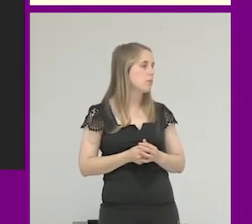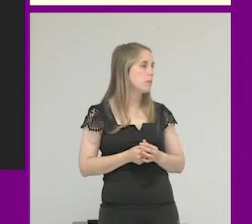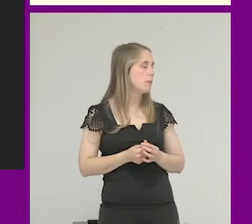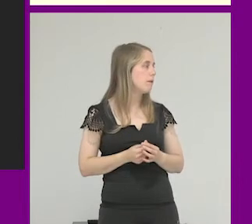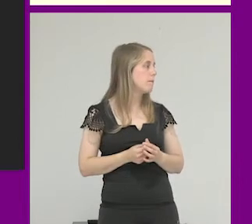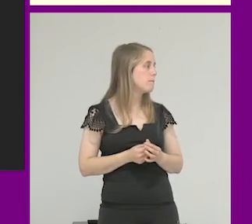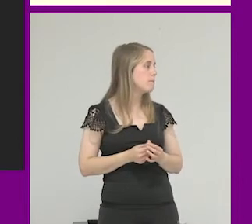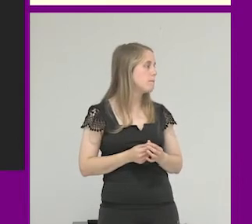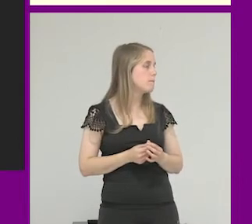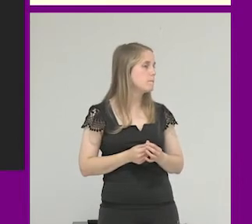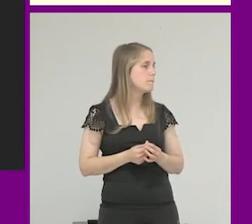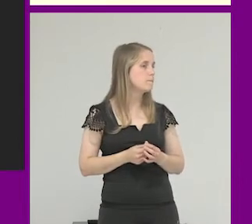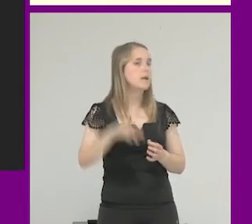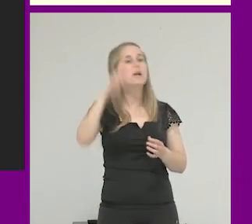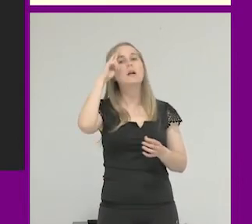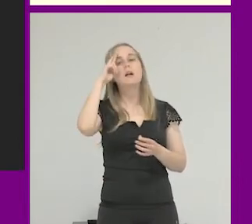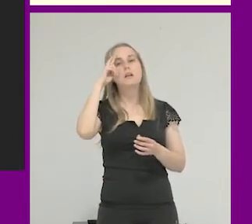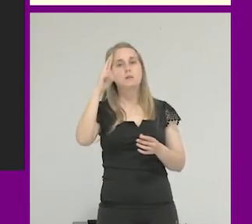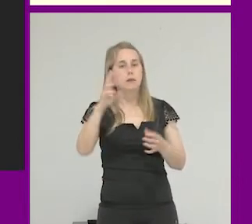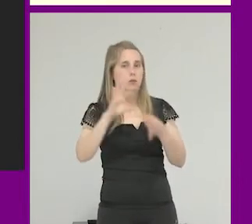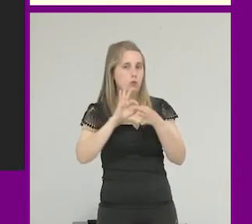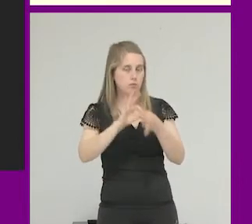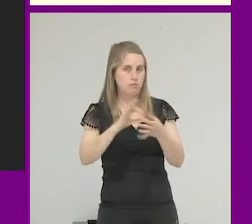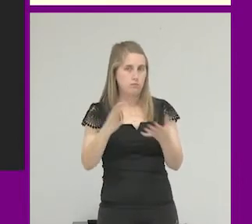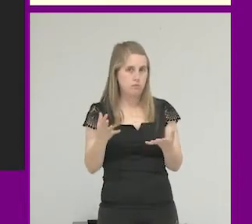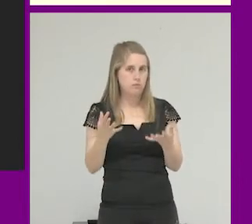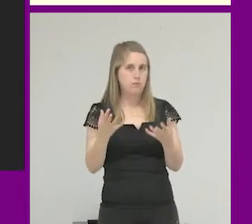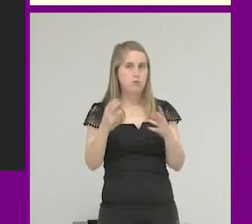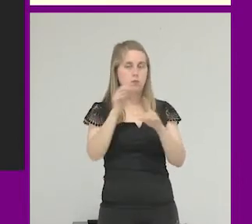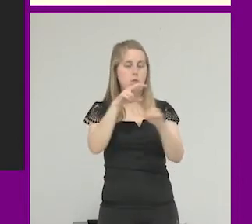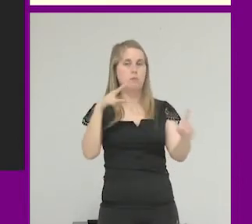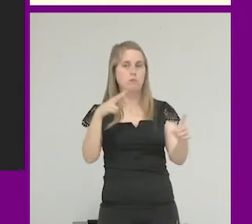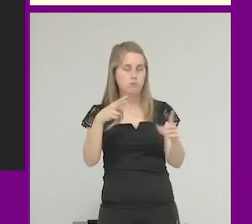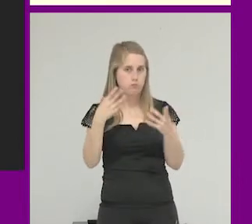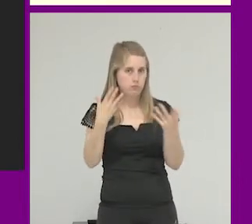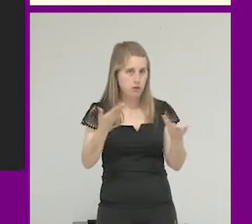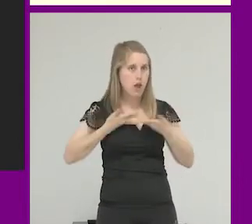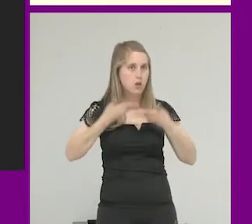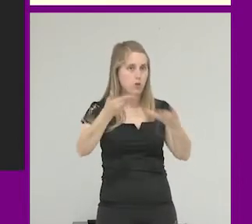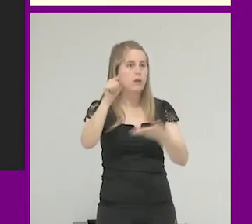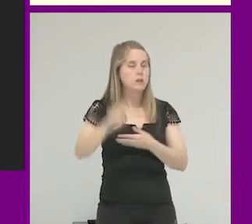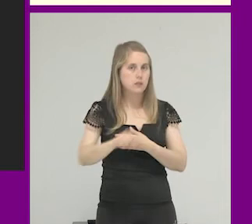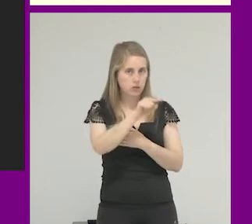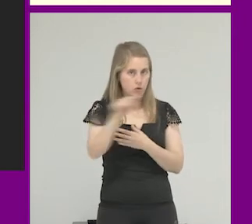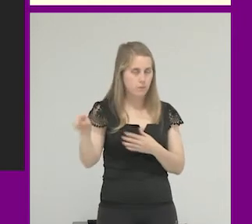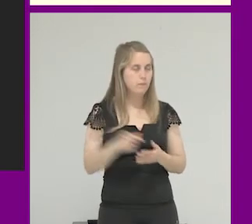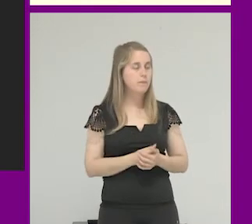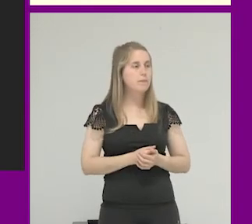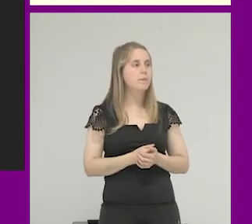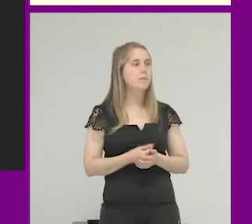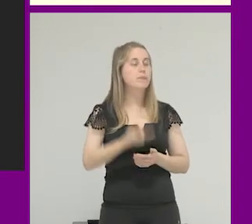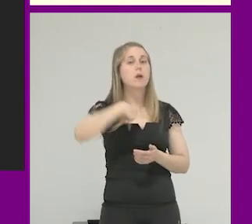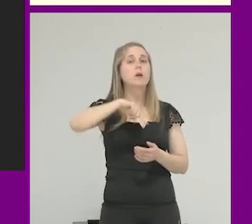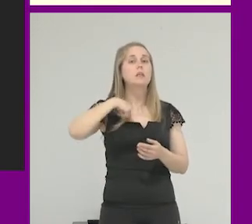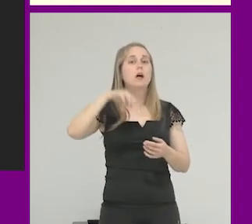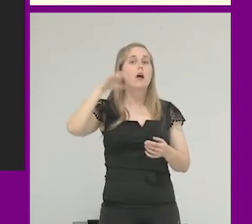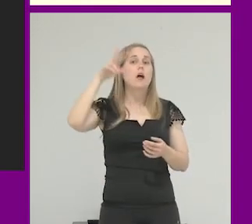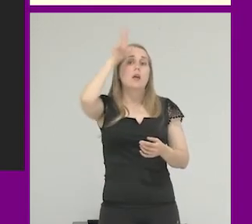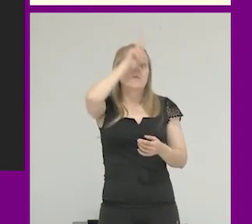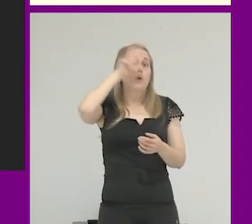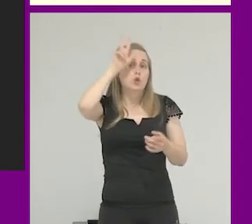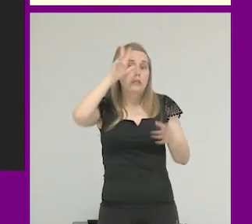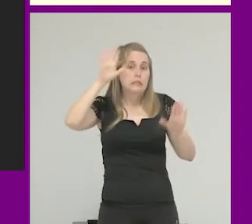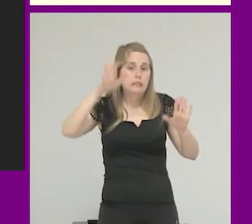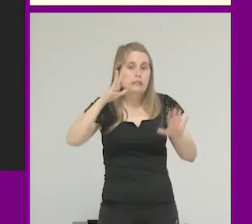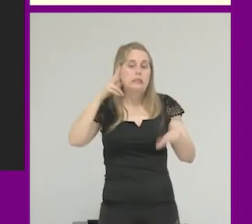Eta hori, errespetuari buruzko begirada sortzen laguntzen baduten ala ez. Gure hipotesi orokorra